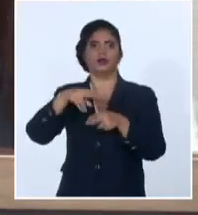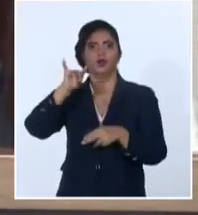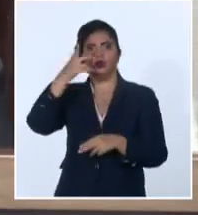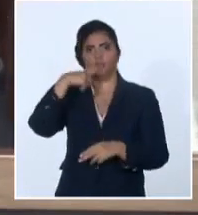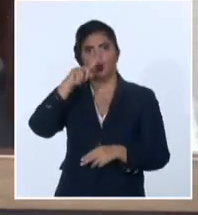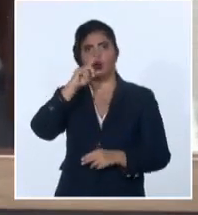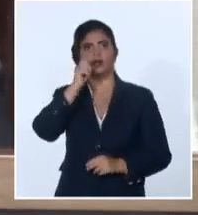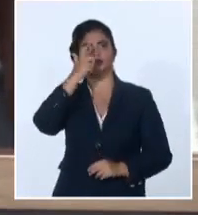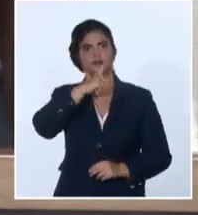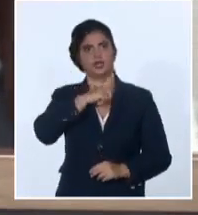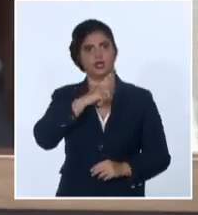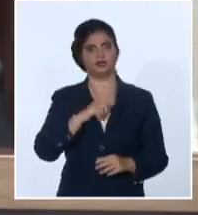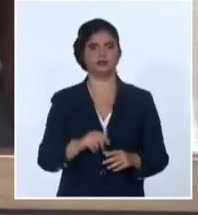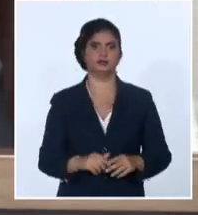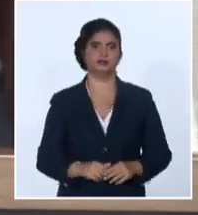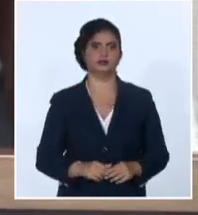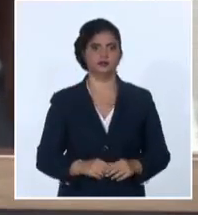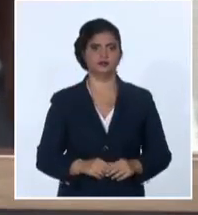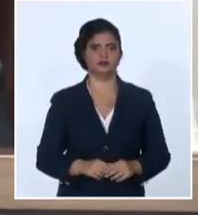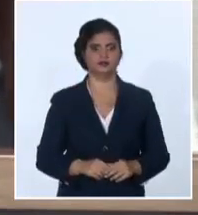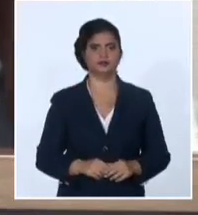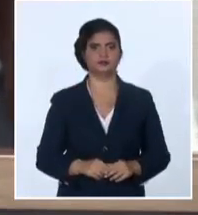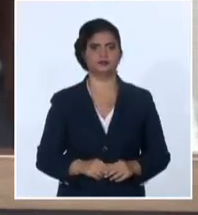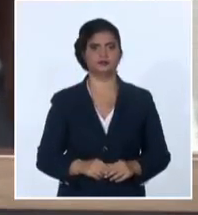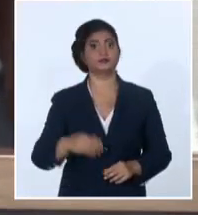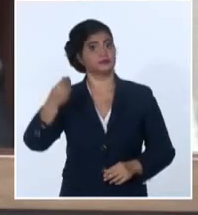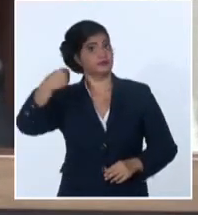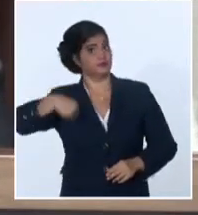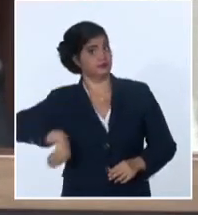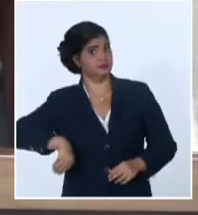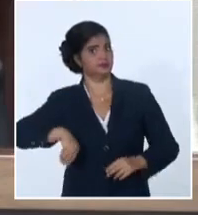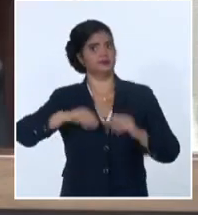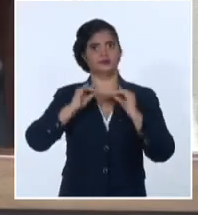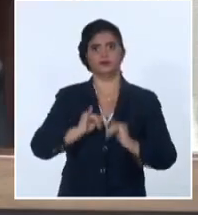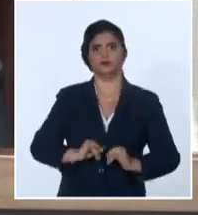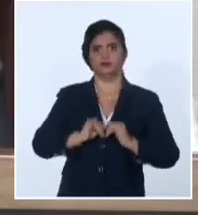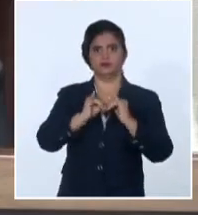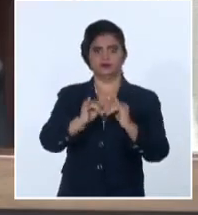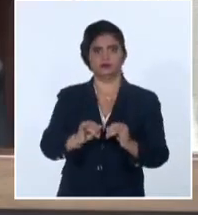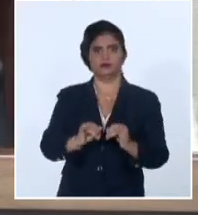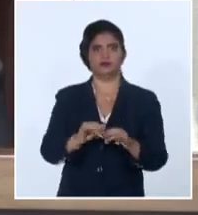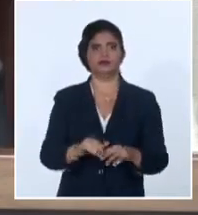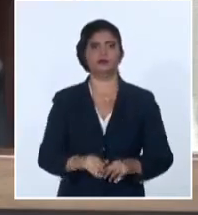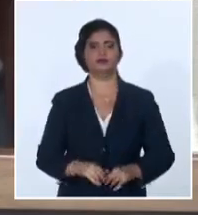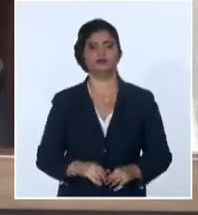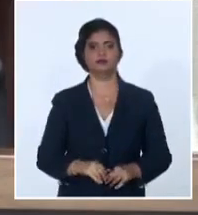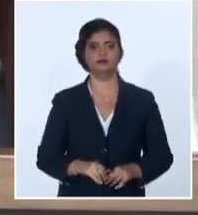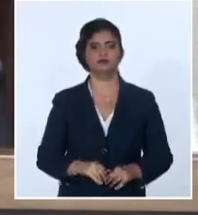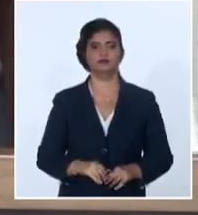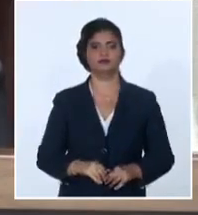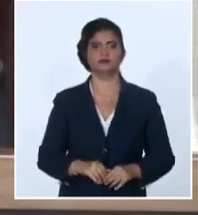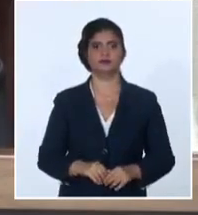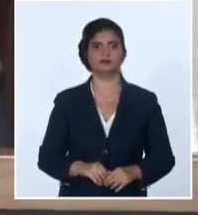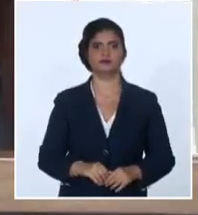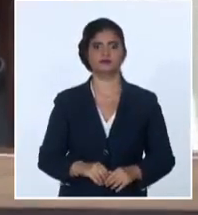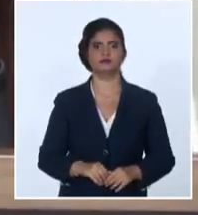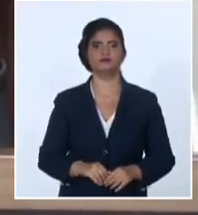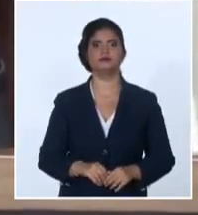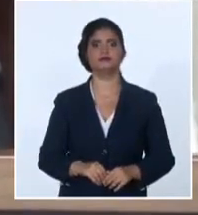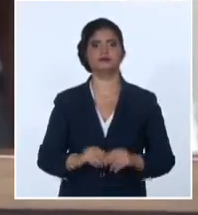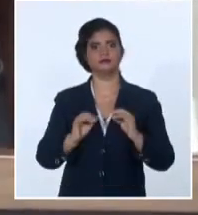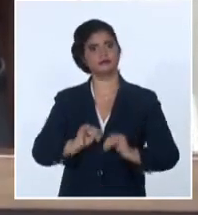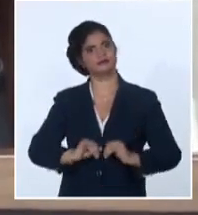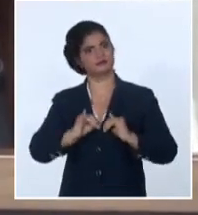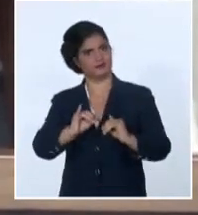para enviar un afectuoso saludo a los caimaneros por su permanente acompañamiento a las necesidades y